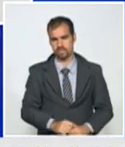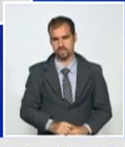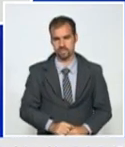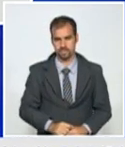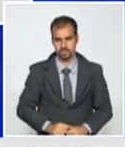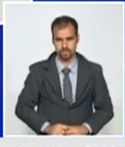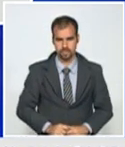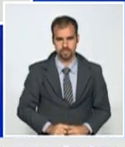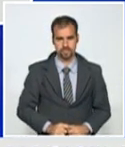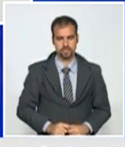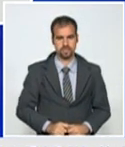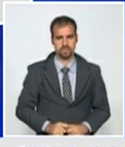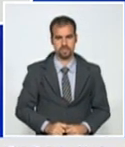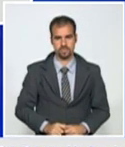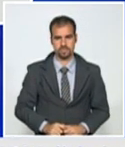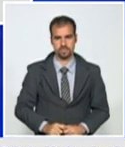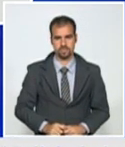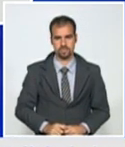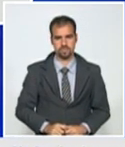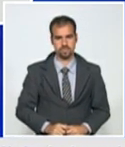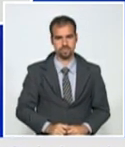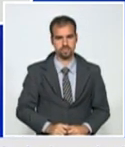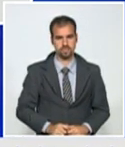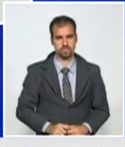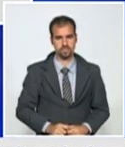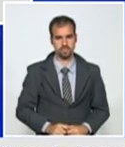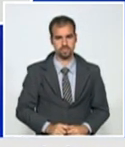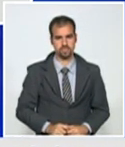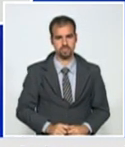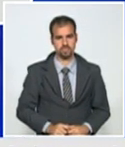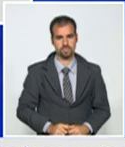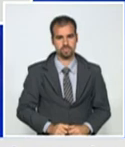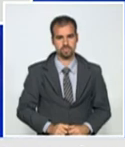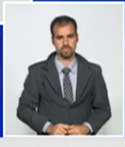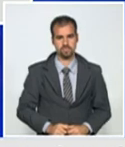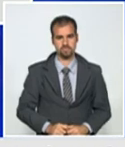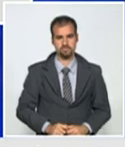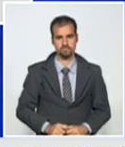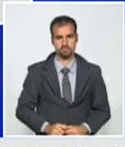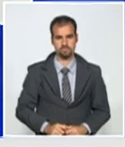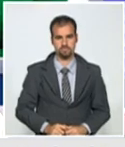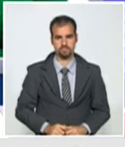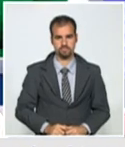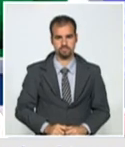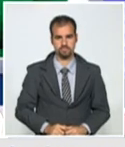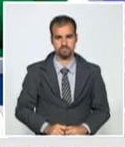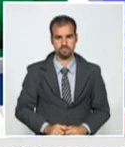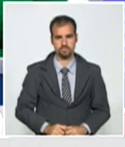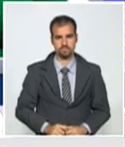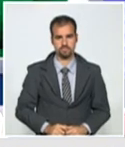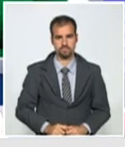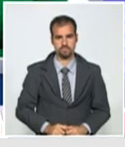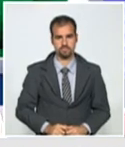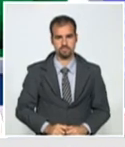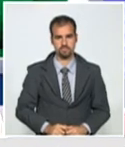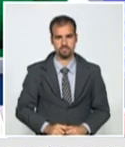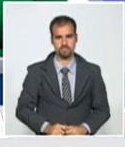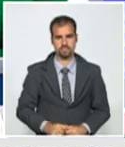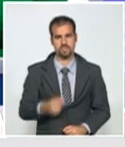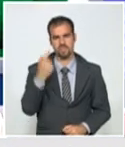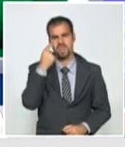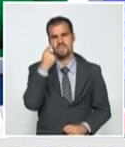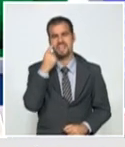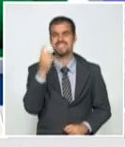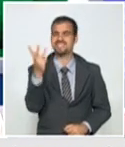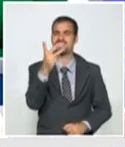262,7 por 100.000 habitantes. Solo vamos a ver los gráficos de las 3 provincias con